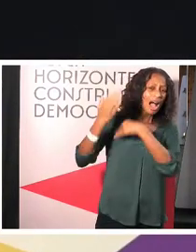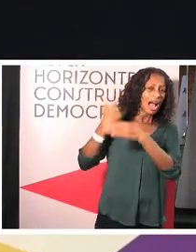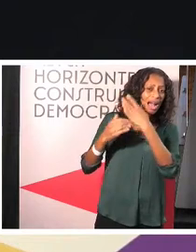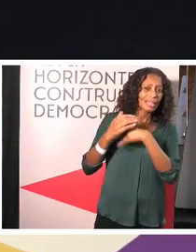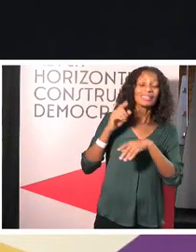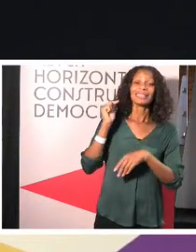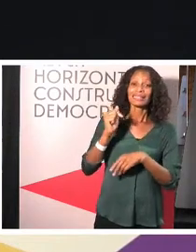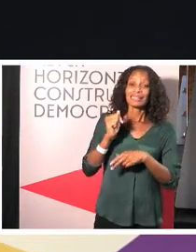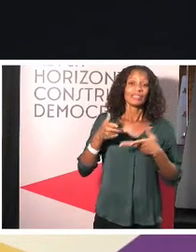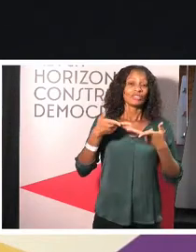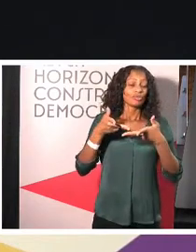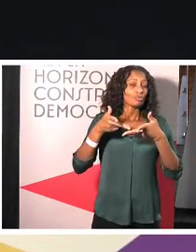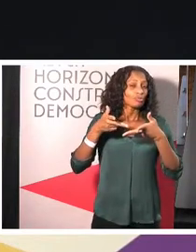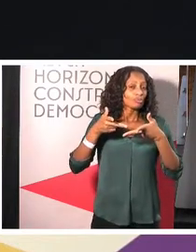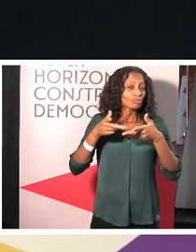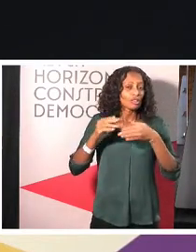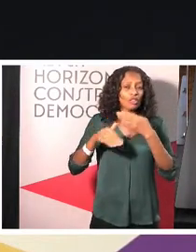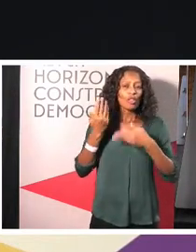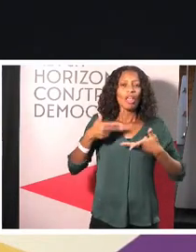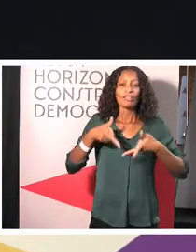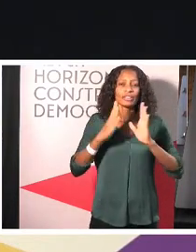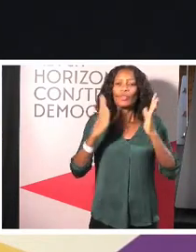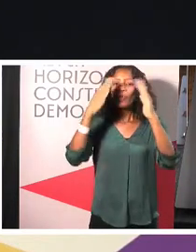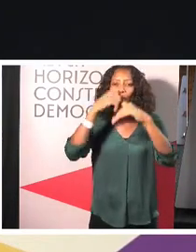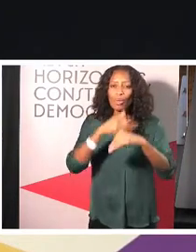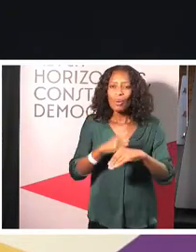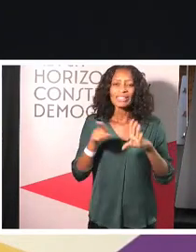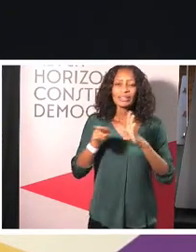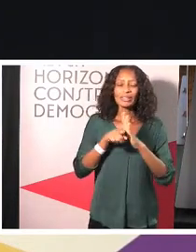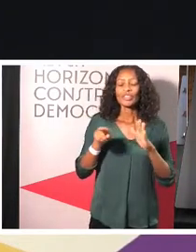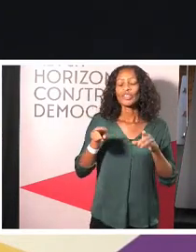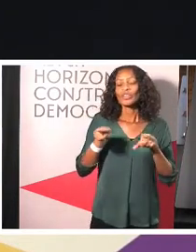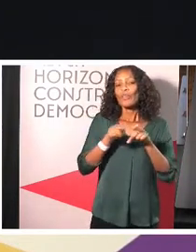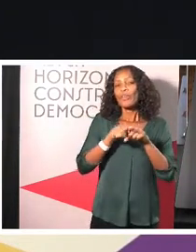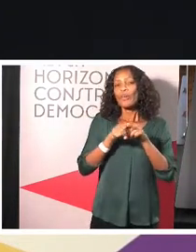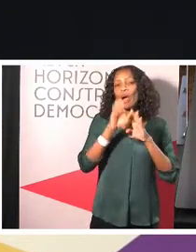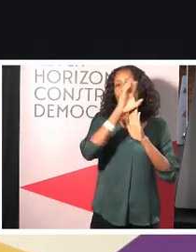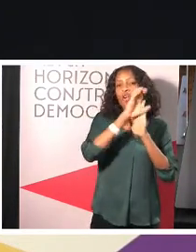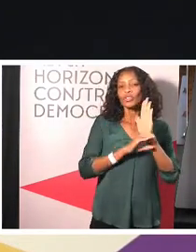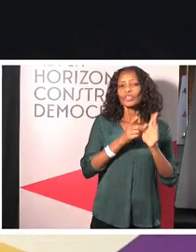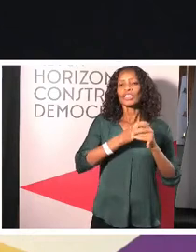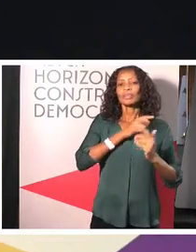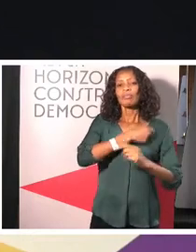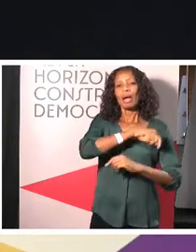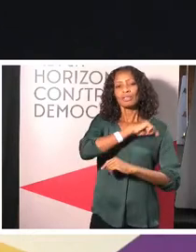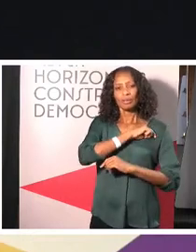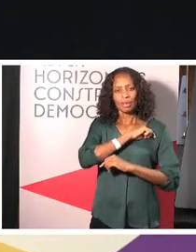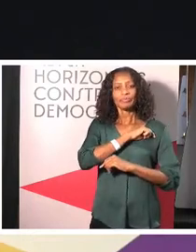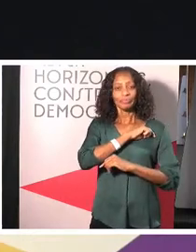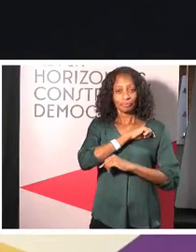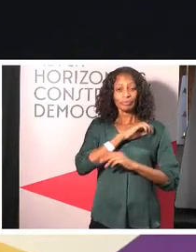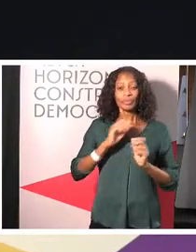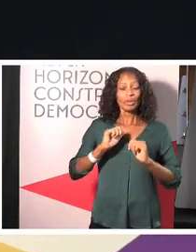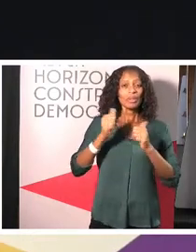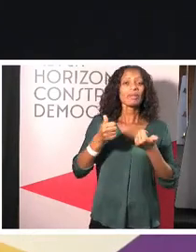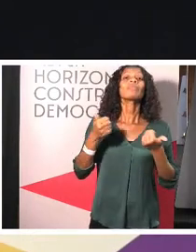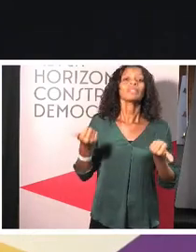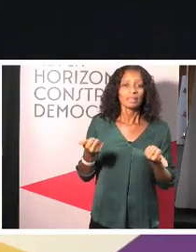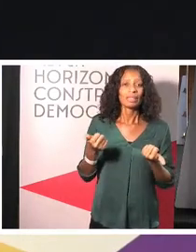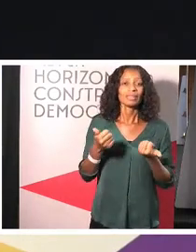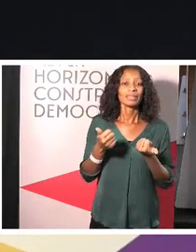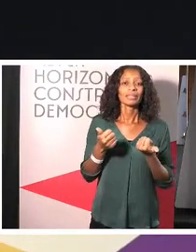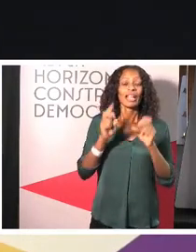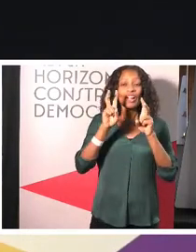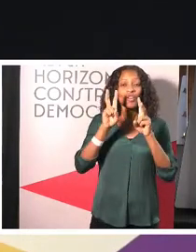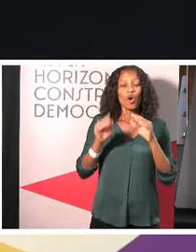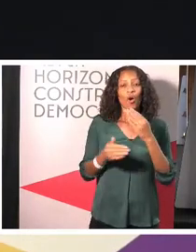Constitución Española, y vamos a atarnos a sus artículos para defender la agenda de la izquierda, ¿no? Y creo que esta visión